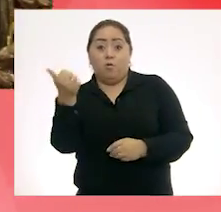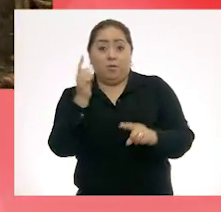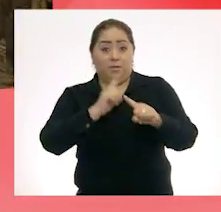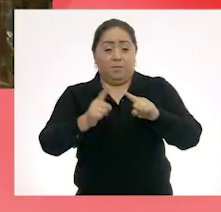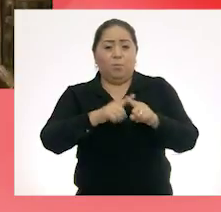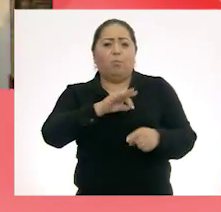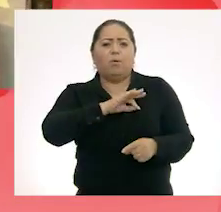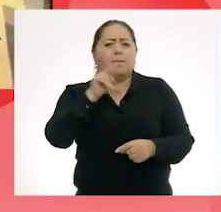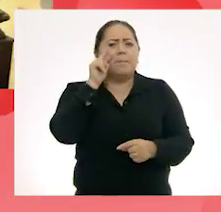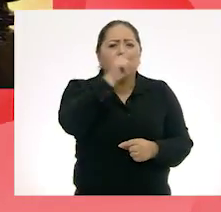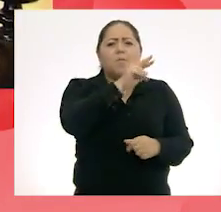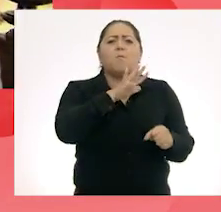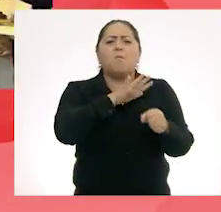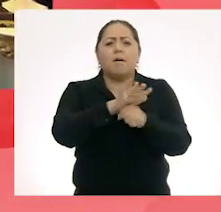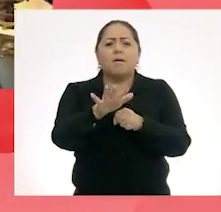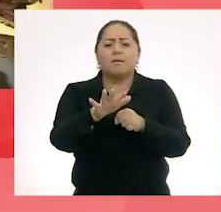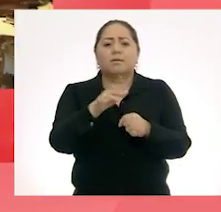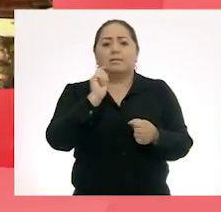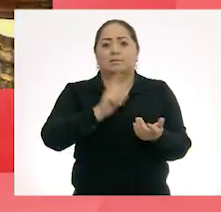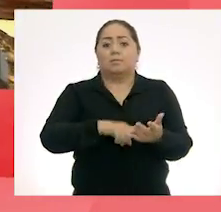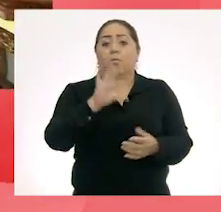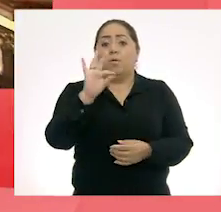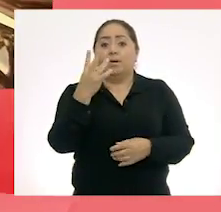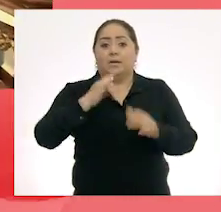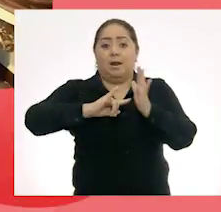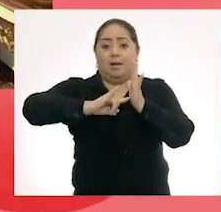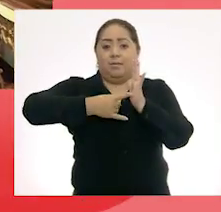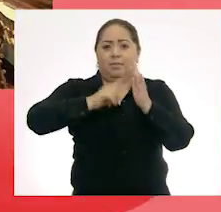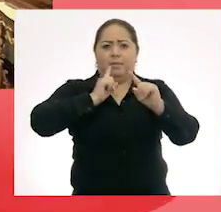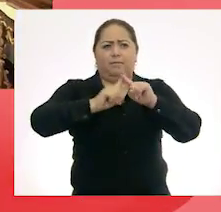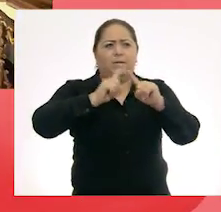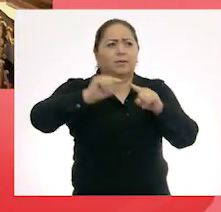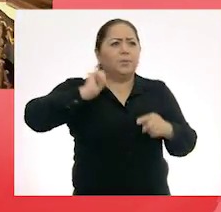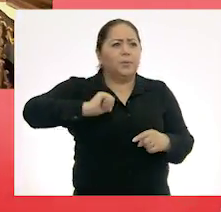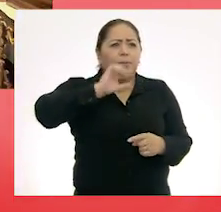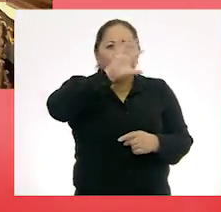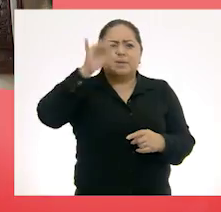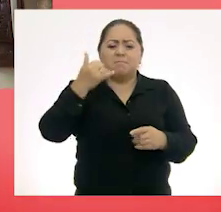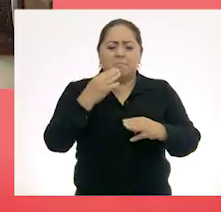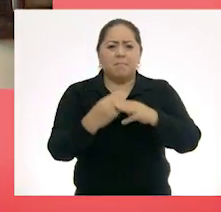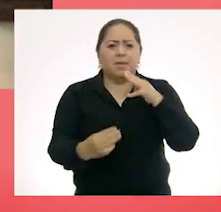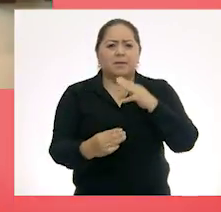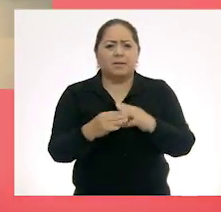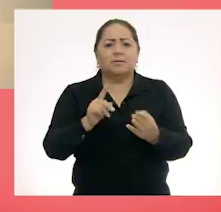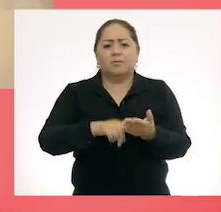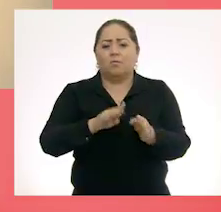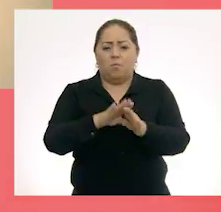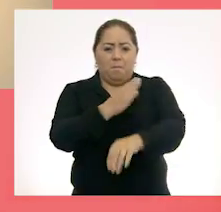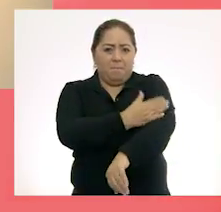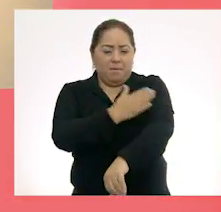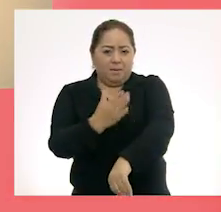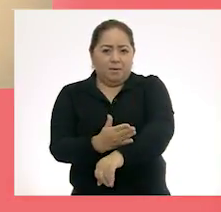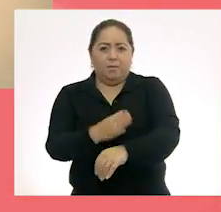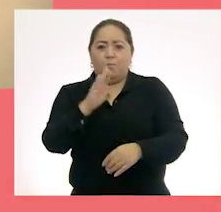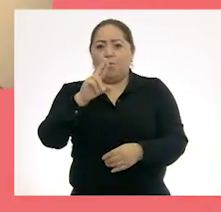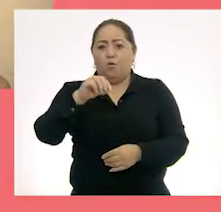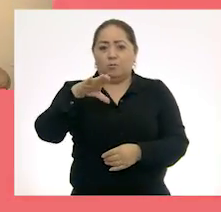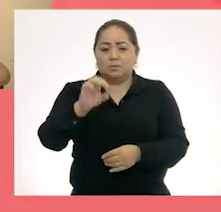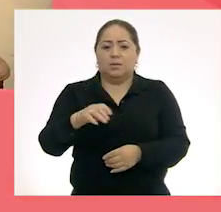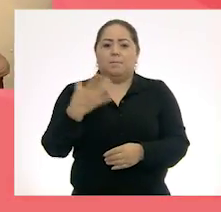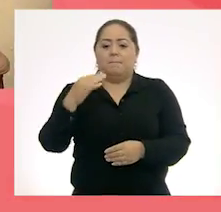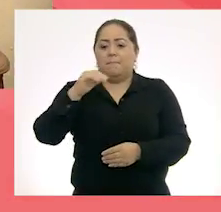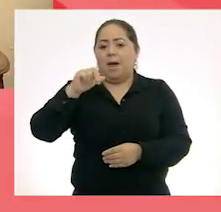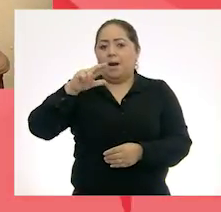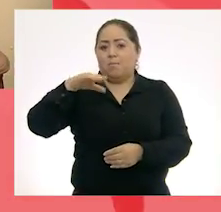colección que podemos ver aquí es la de 43 relojes de distintas épocas y materiales que van desde madera, bronce,